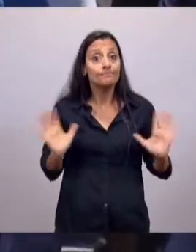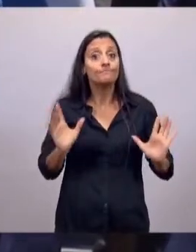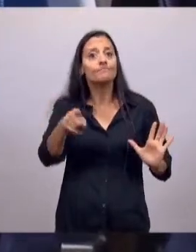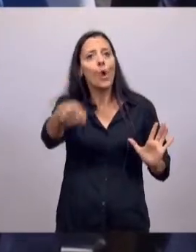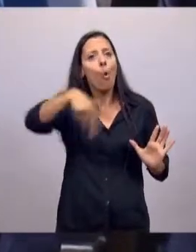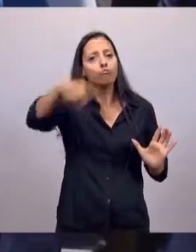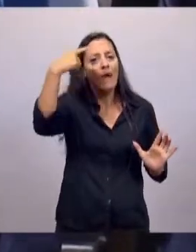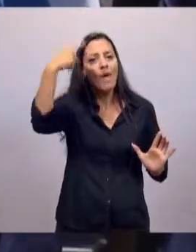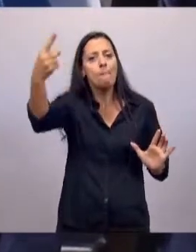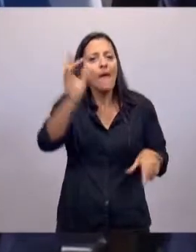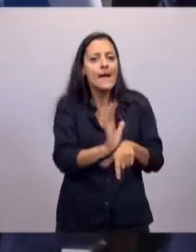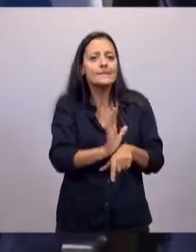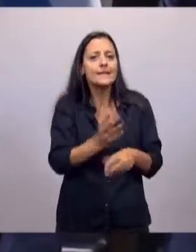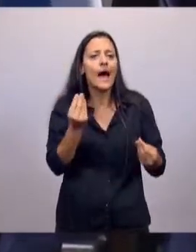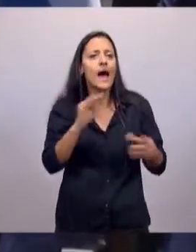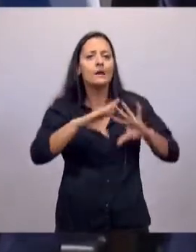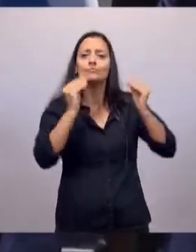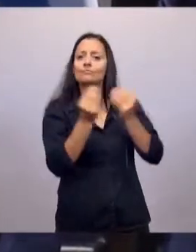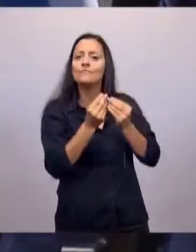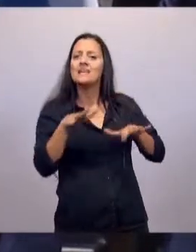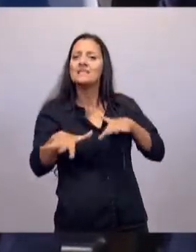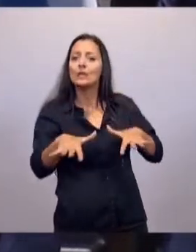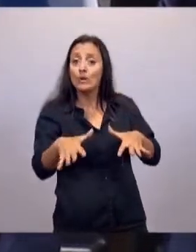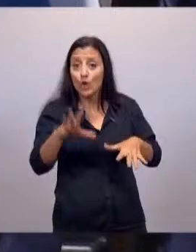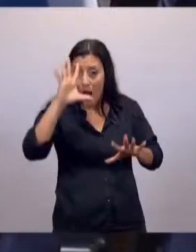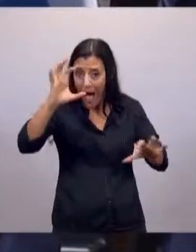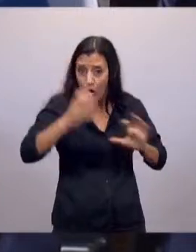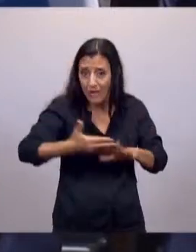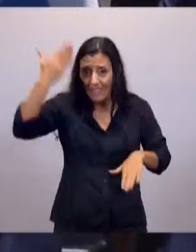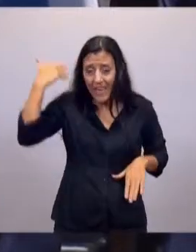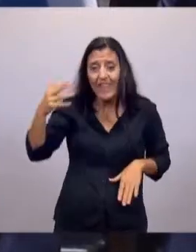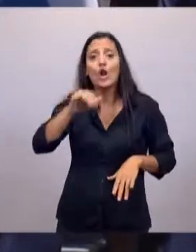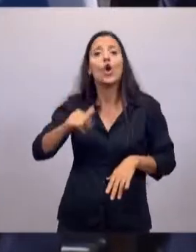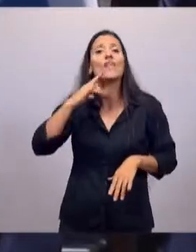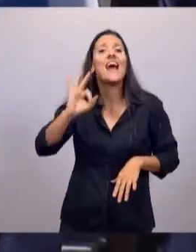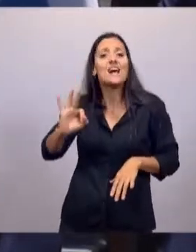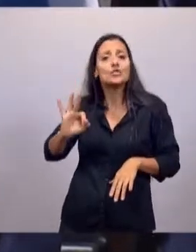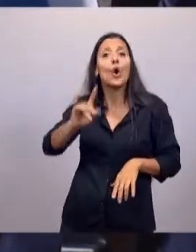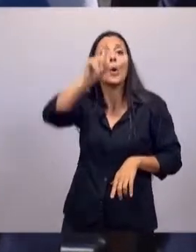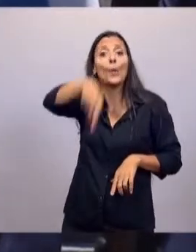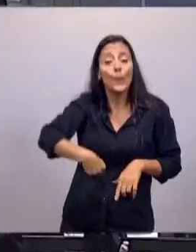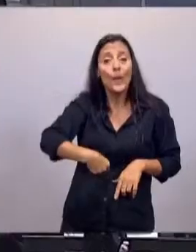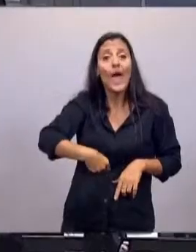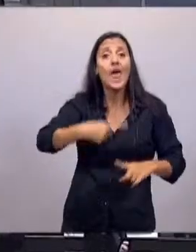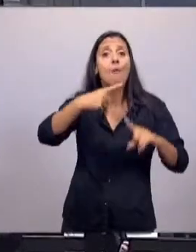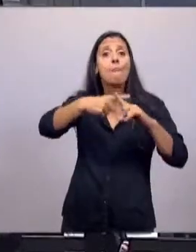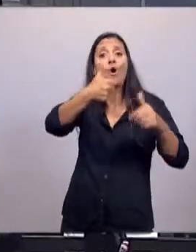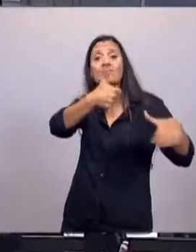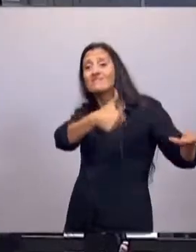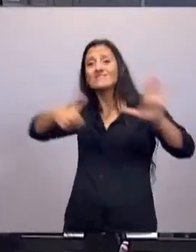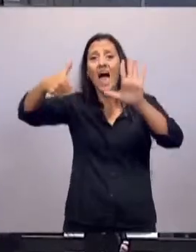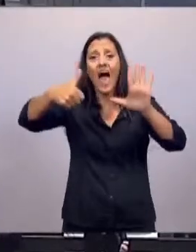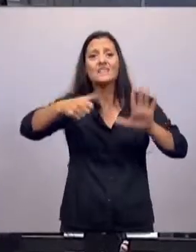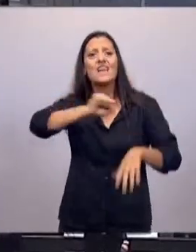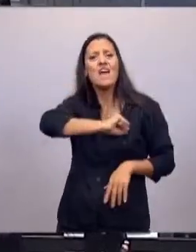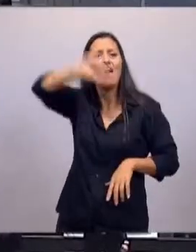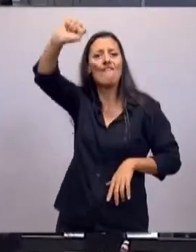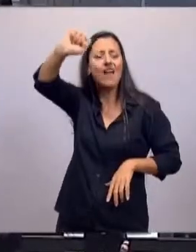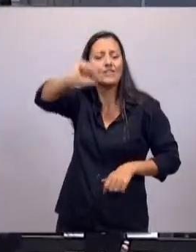una idea de lo que eso implica, recordemos que el Rodrigazo multiplicó por 6 veces la tasa de